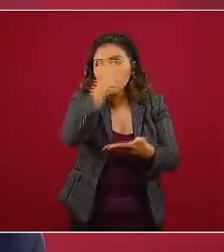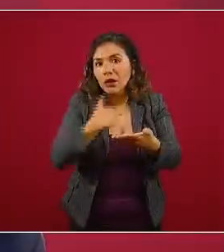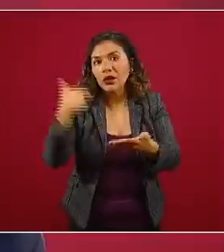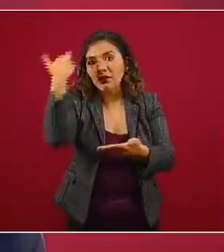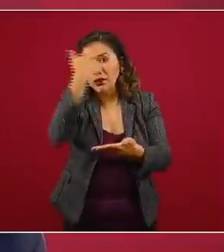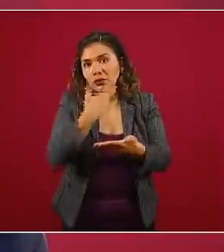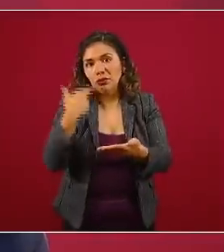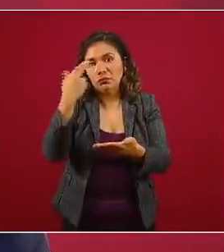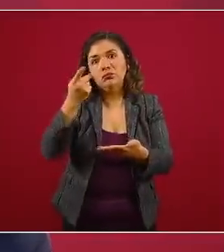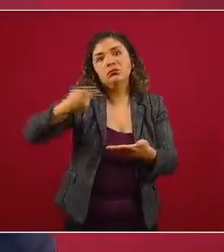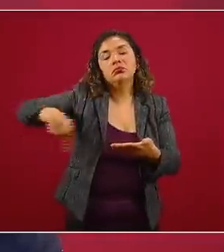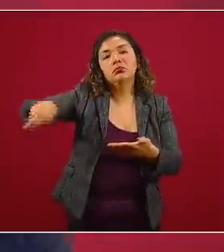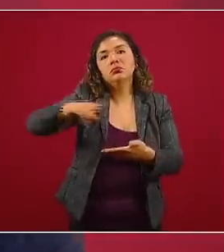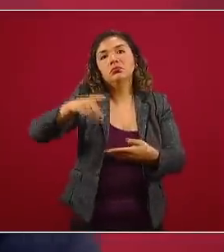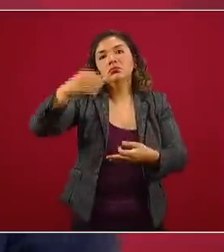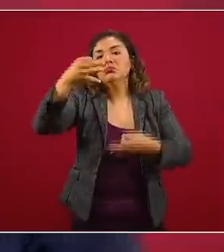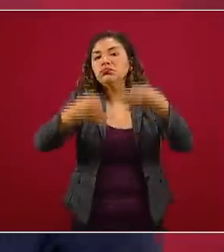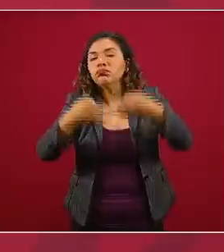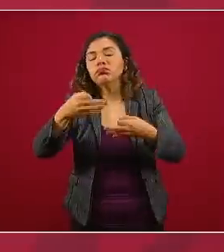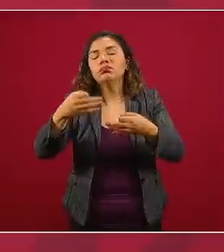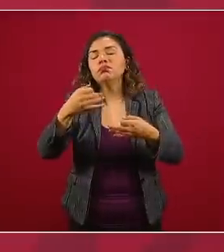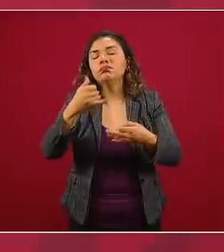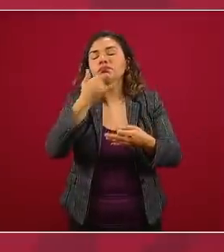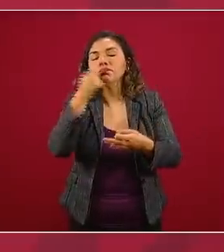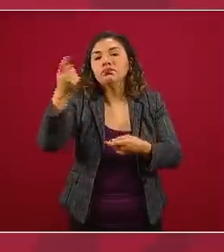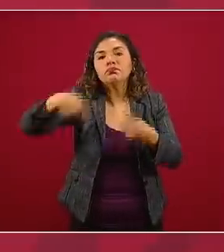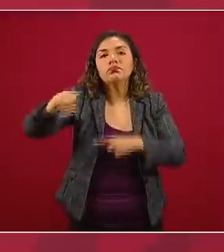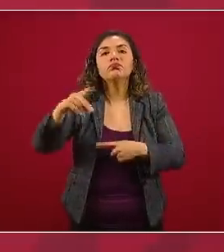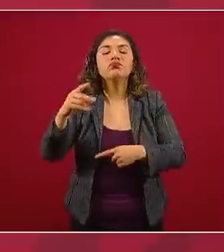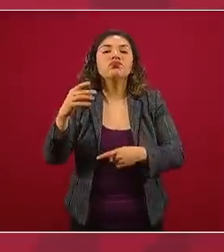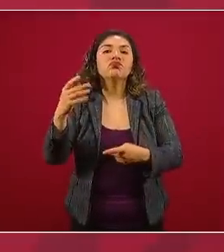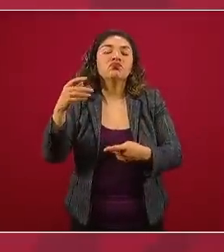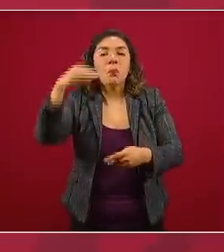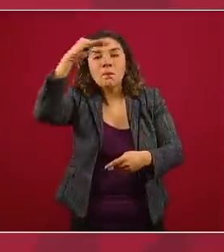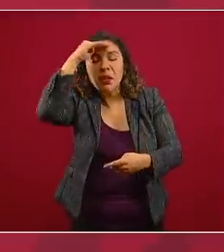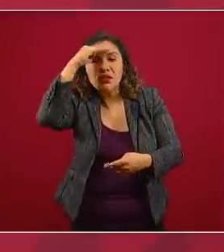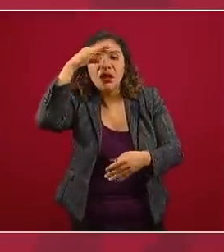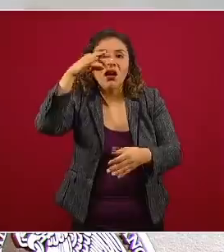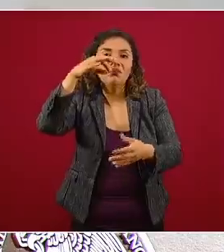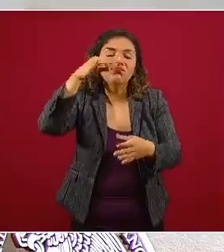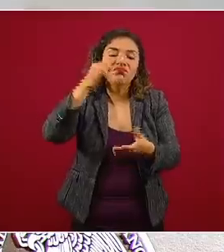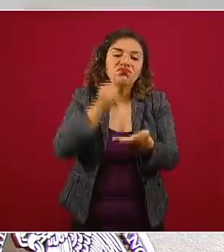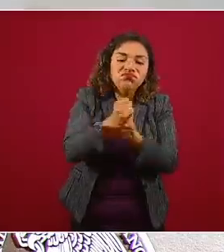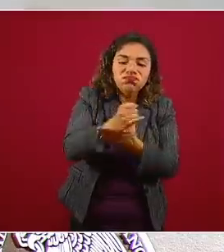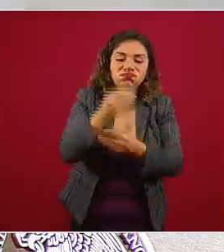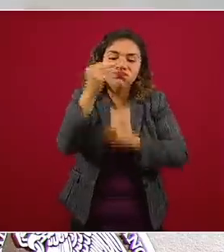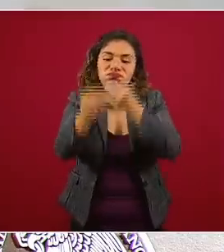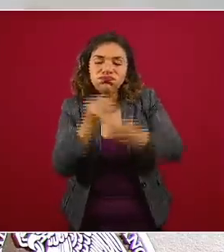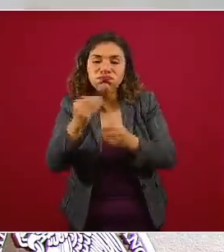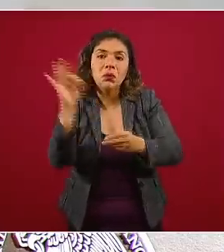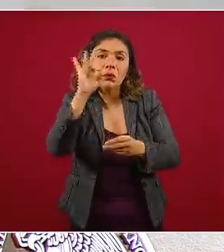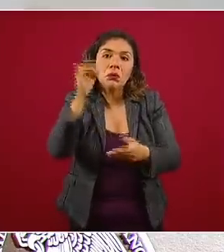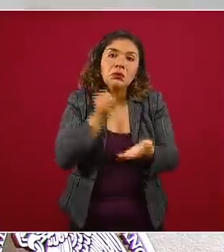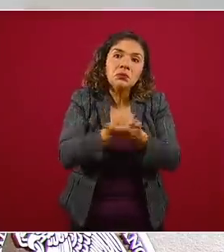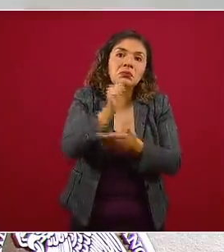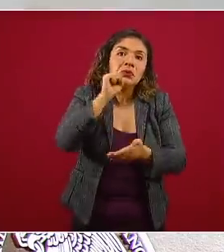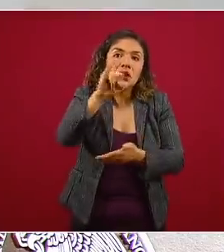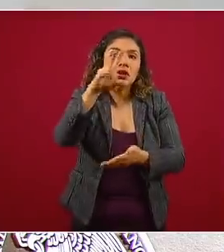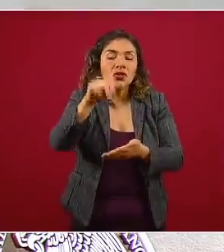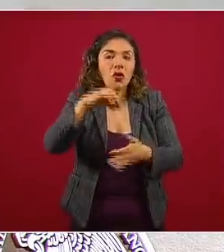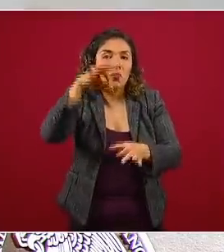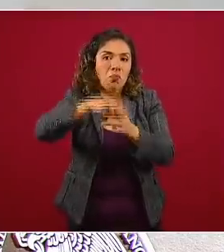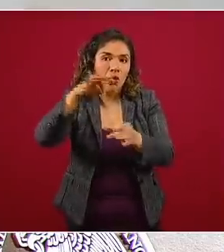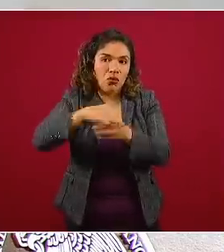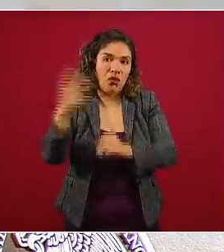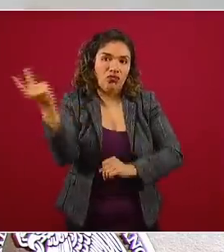y ponerse a discusión y en su caso a probarse en las dos